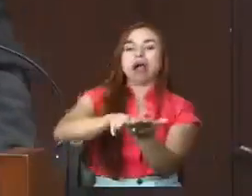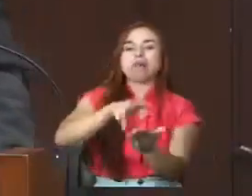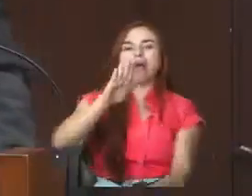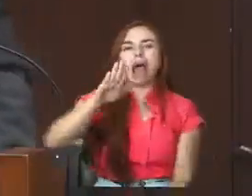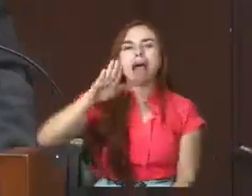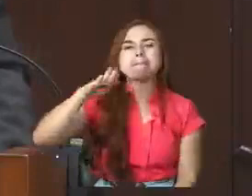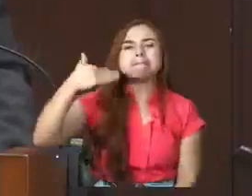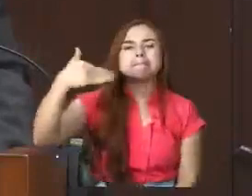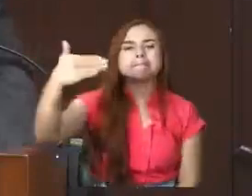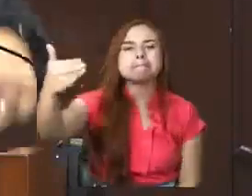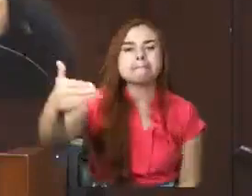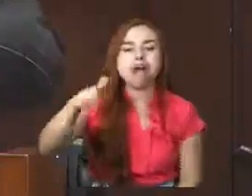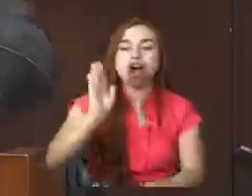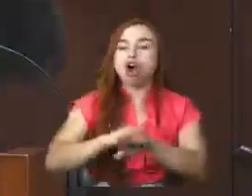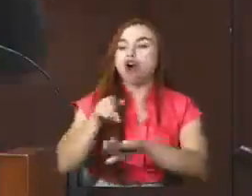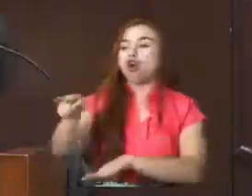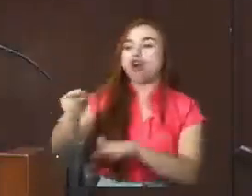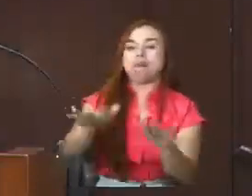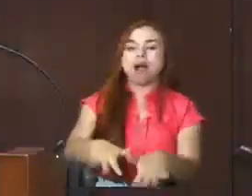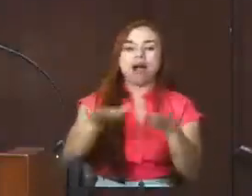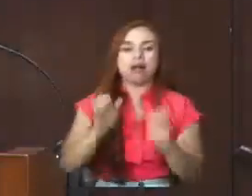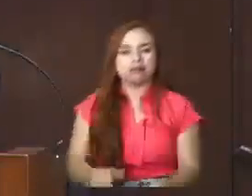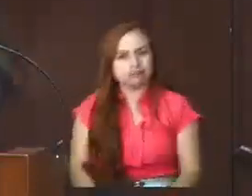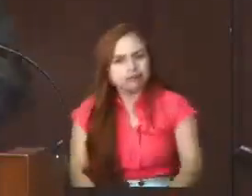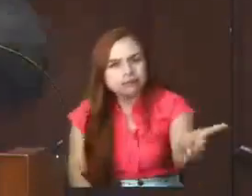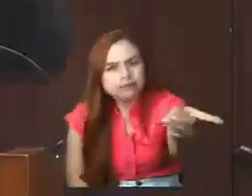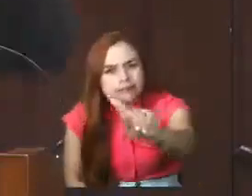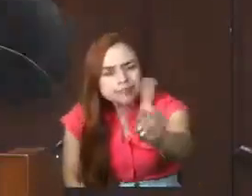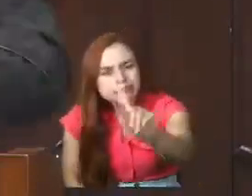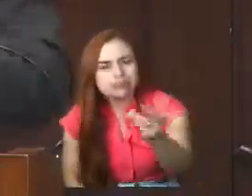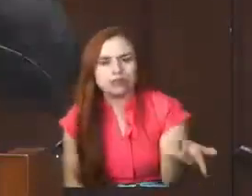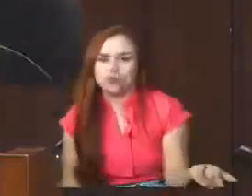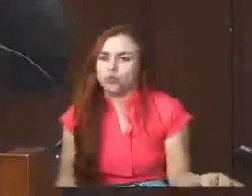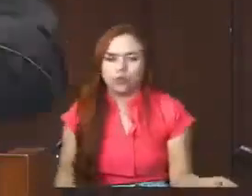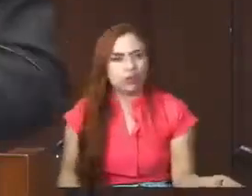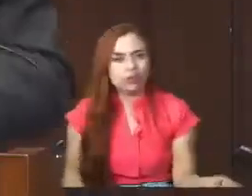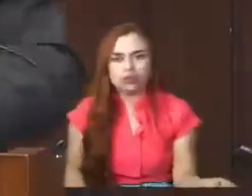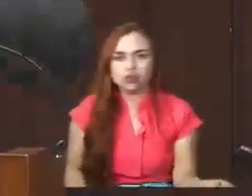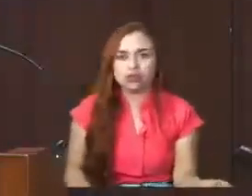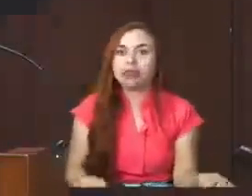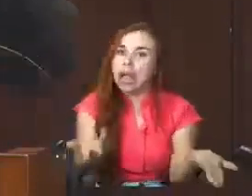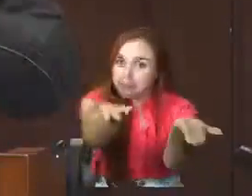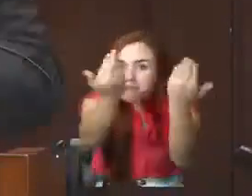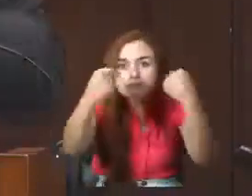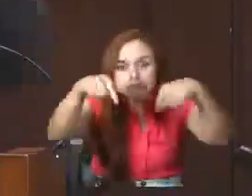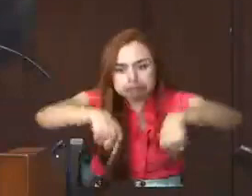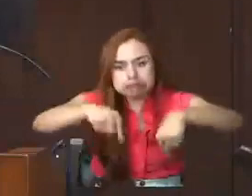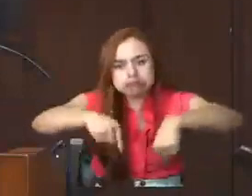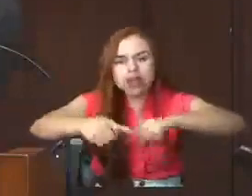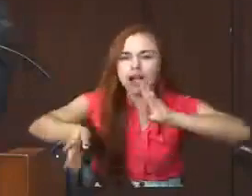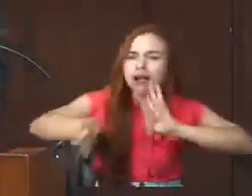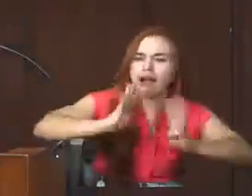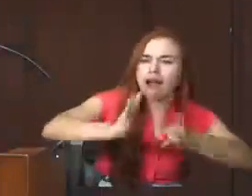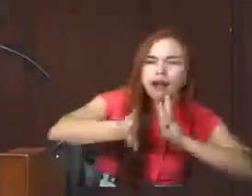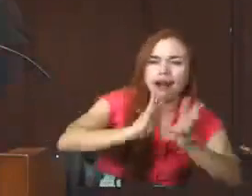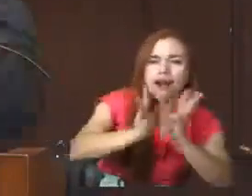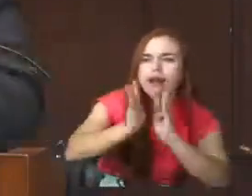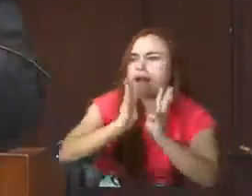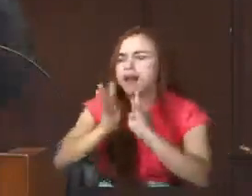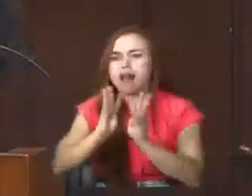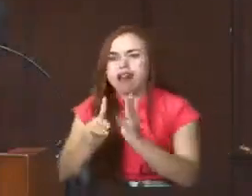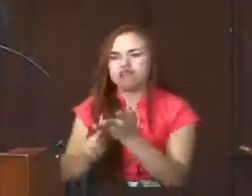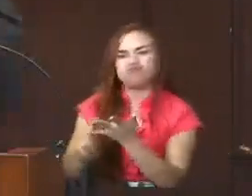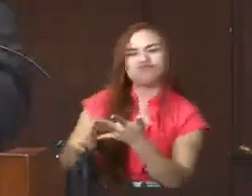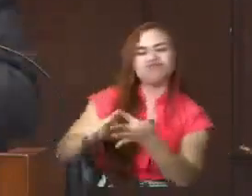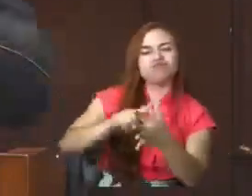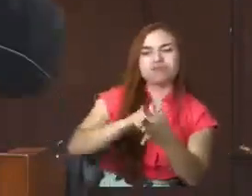No. Sentémonos aquí y establezcamos los parámetros para que aquí ese flagelo del